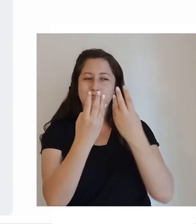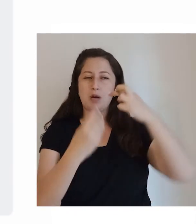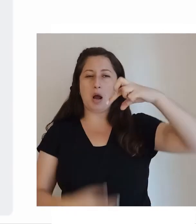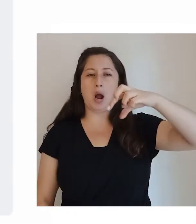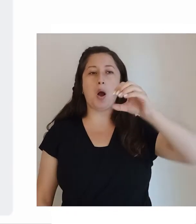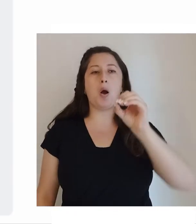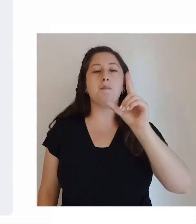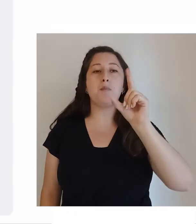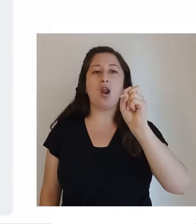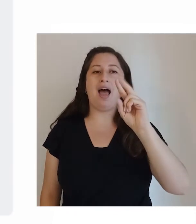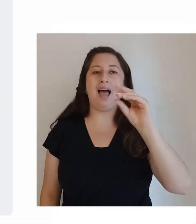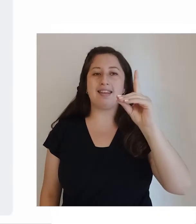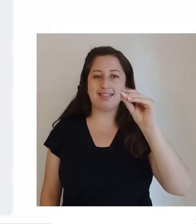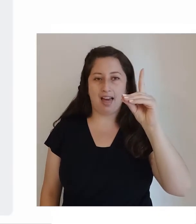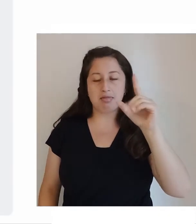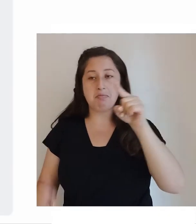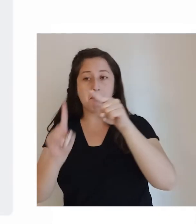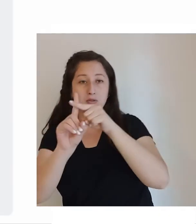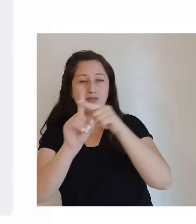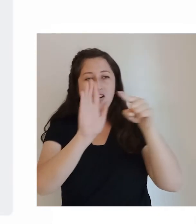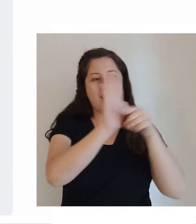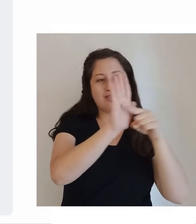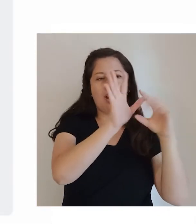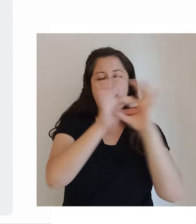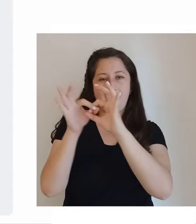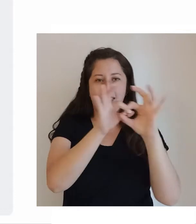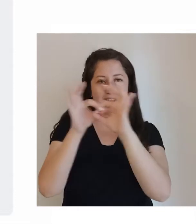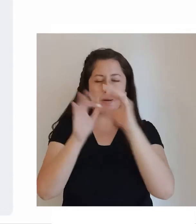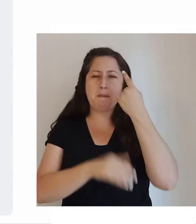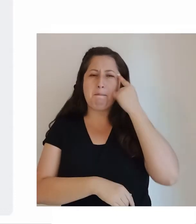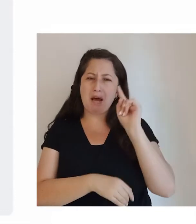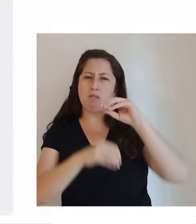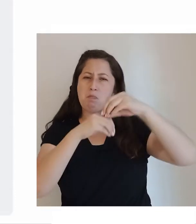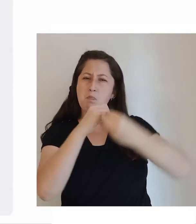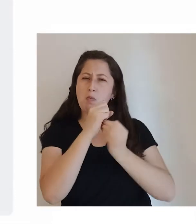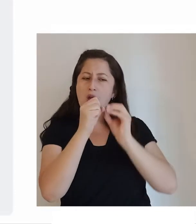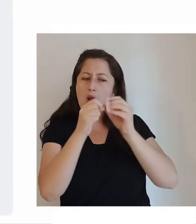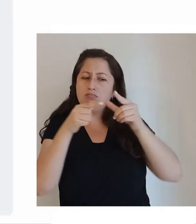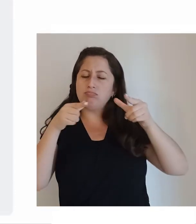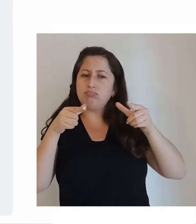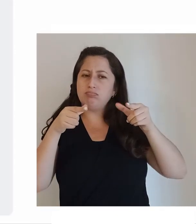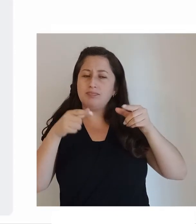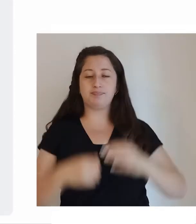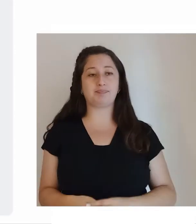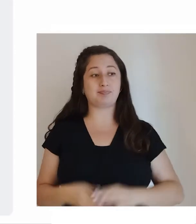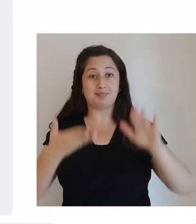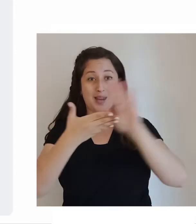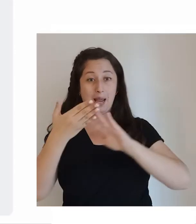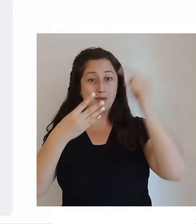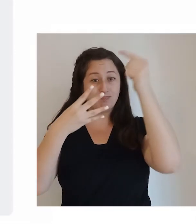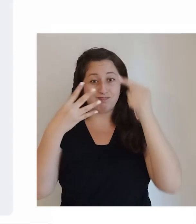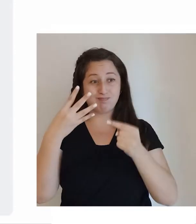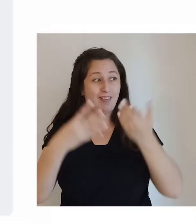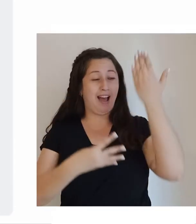Estudiamos la polaridad de enlace, pero ¿en moléculas? En los ejemplos